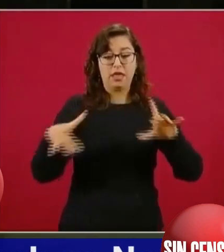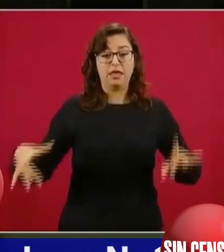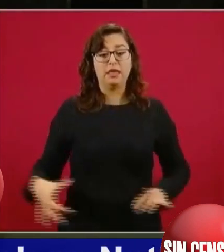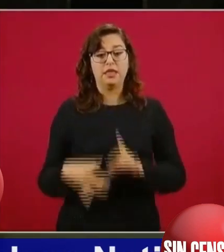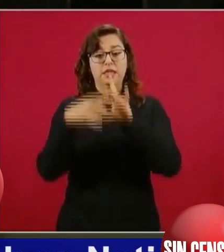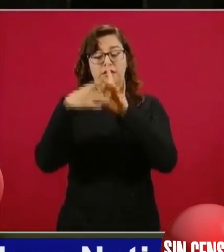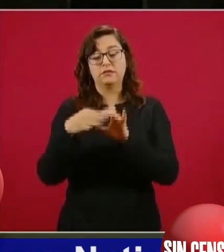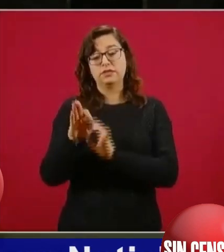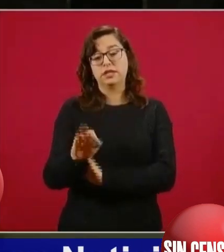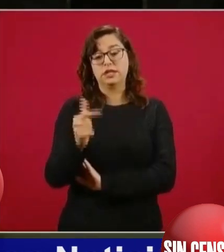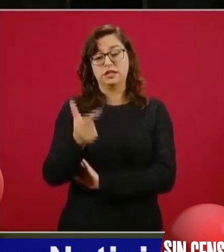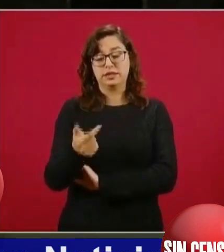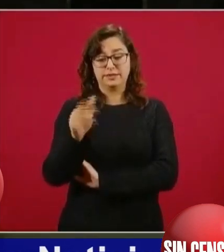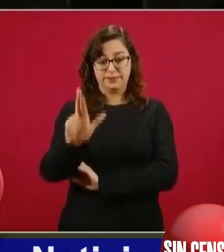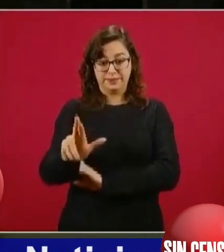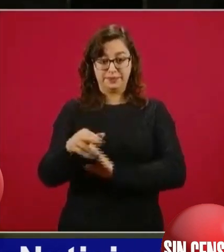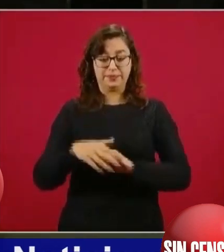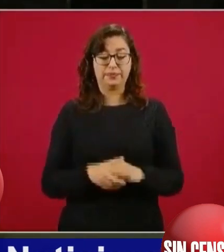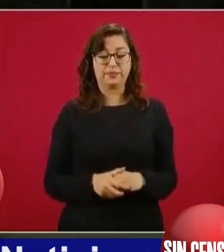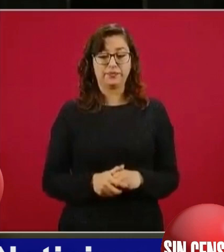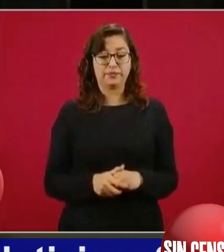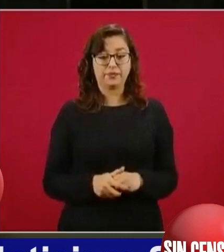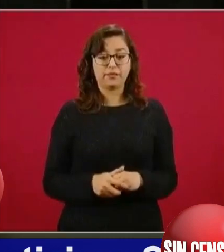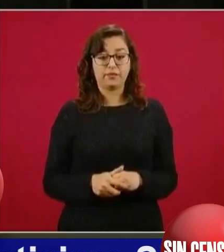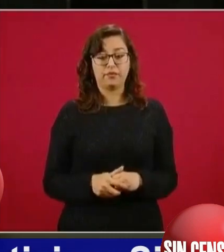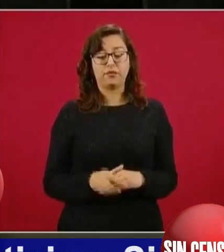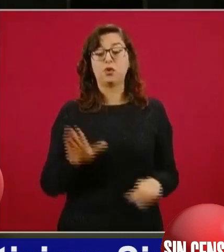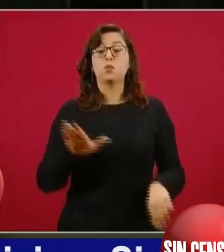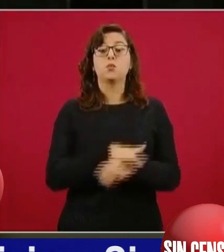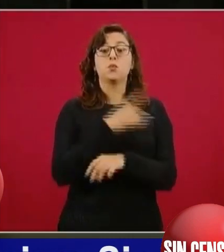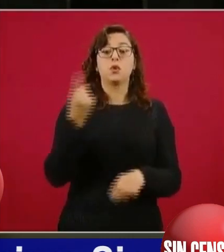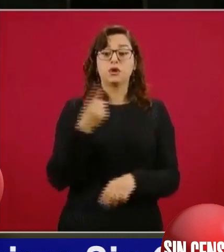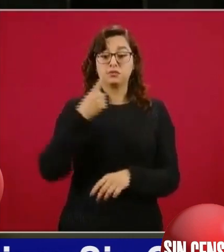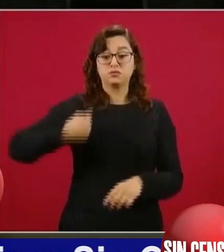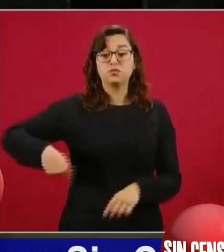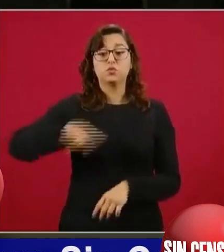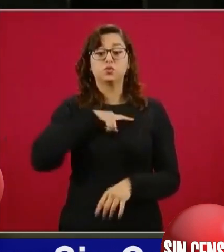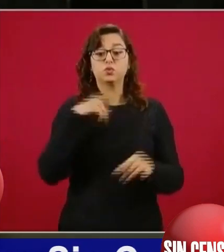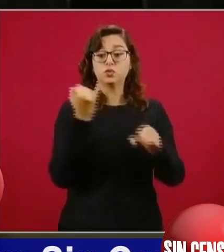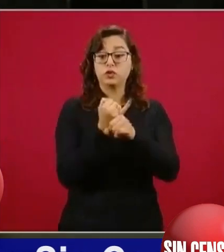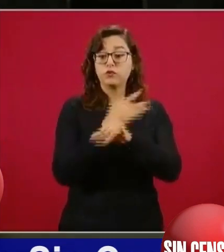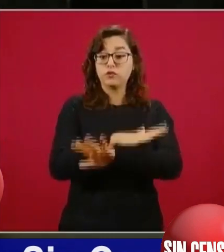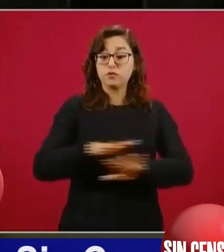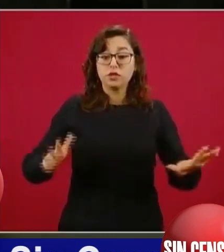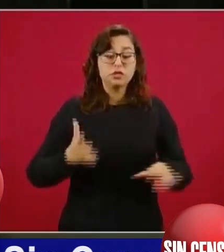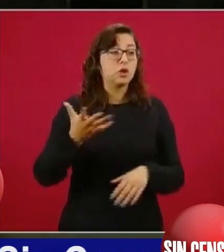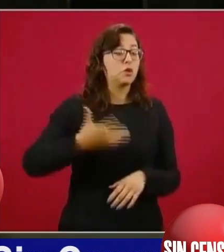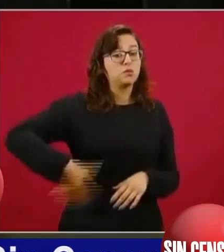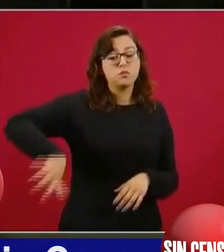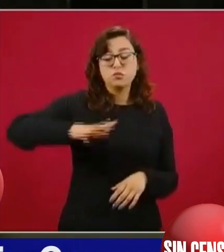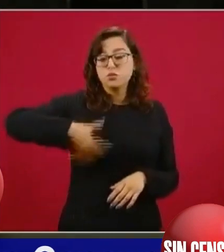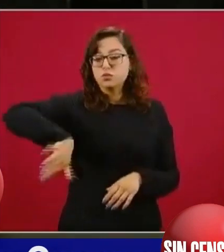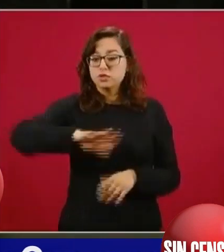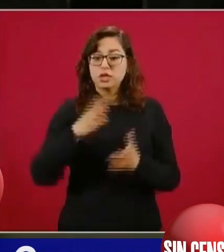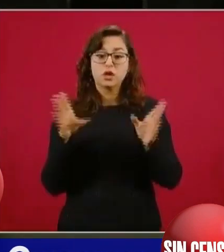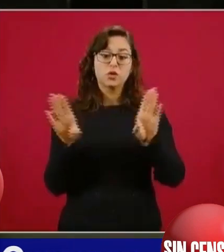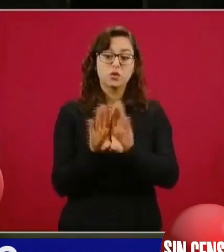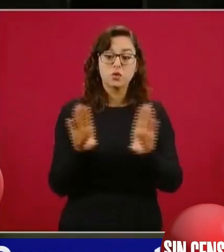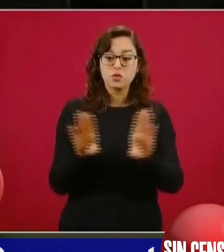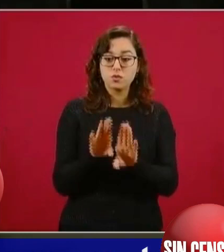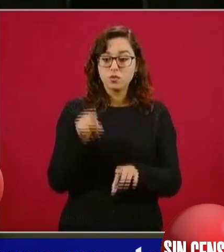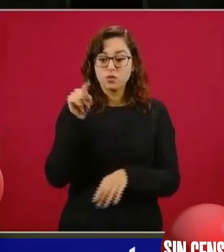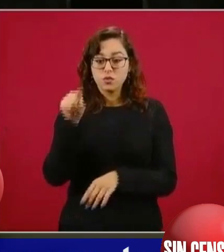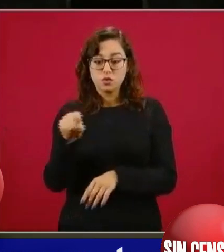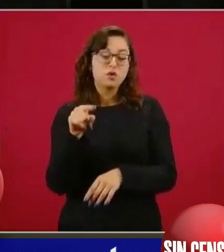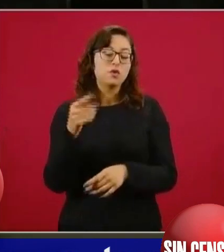de la República, porque en la búsqueda de información sobre qué resultados tiene esta